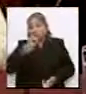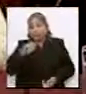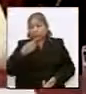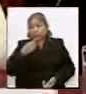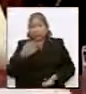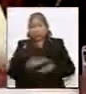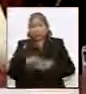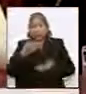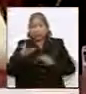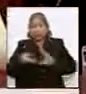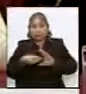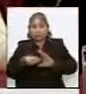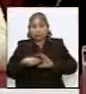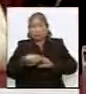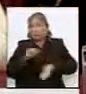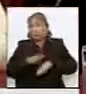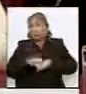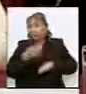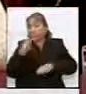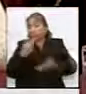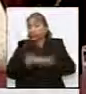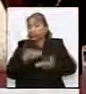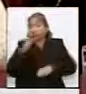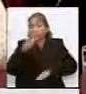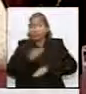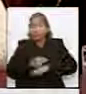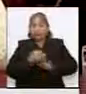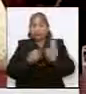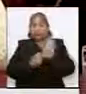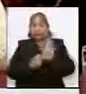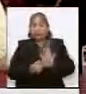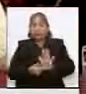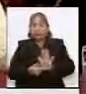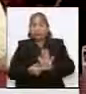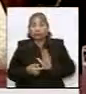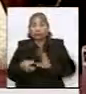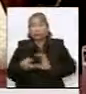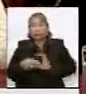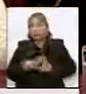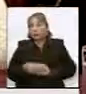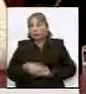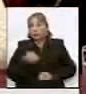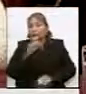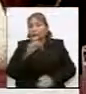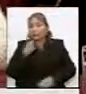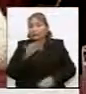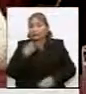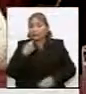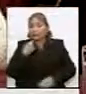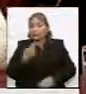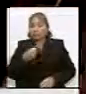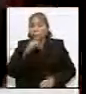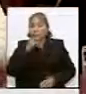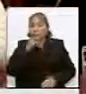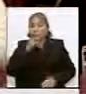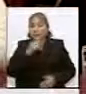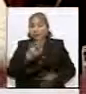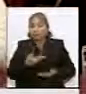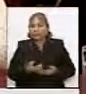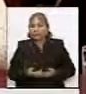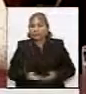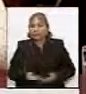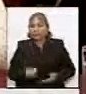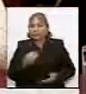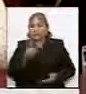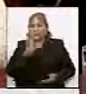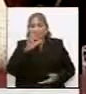alguien corrupto, si es que no hay una sentencia que me demuestre que es corrupta, nunca más referirme a una mujer por